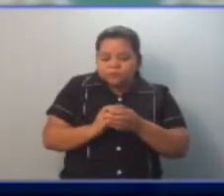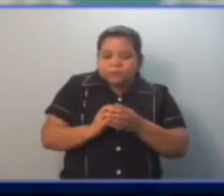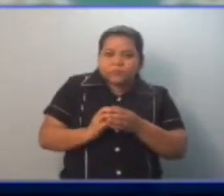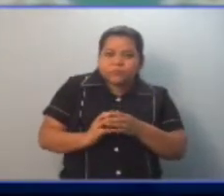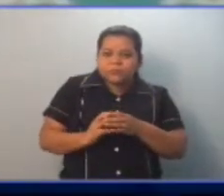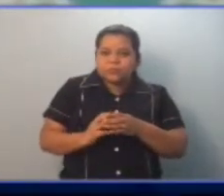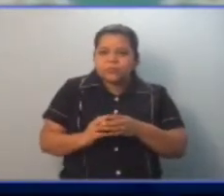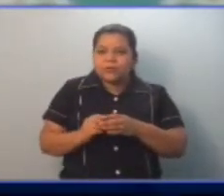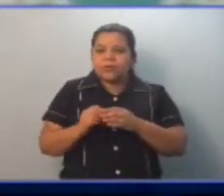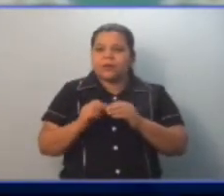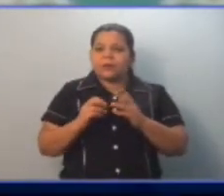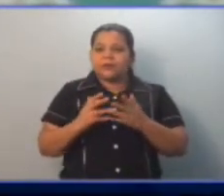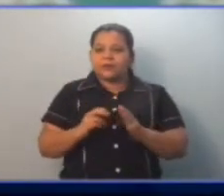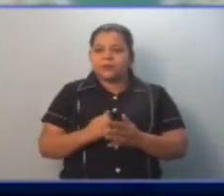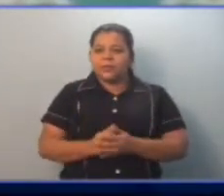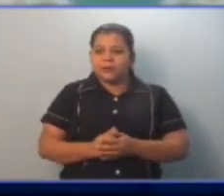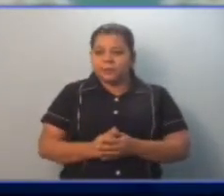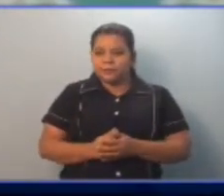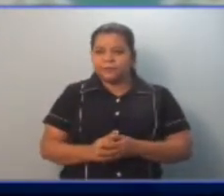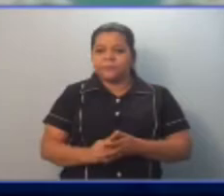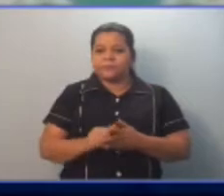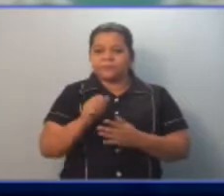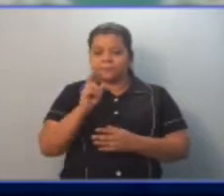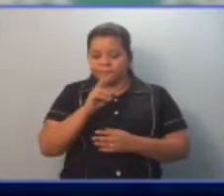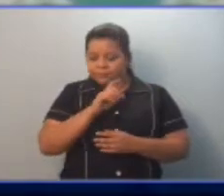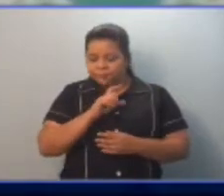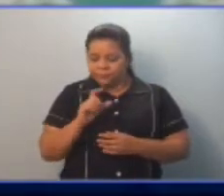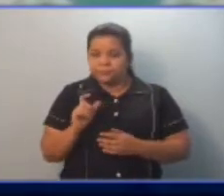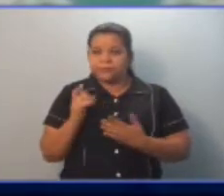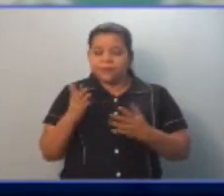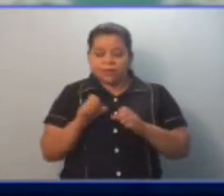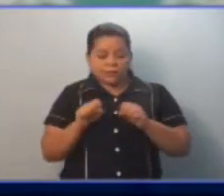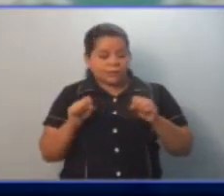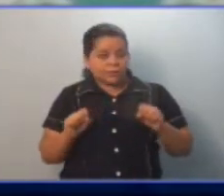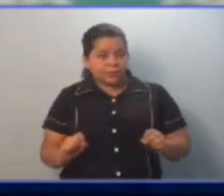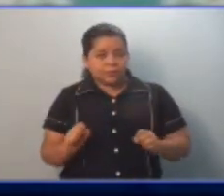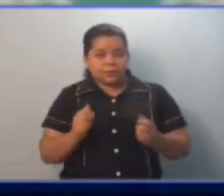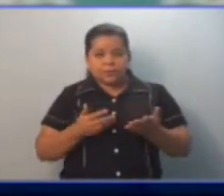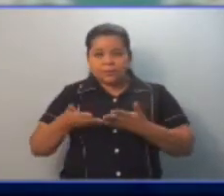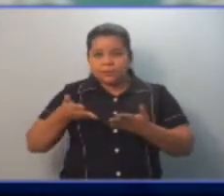10 semanas, que no tiene desarrollado su sistema nervioso todavía,